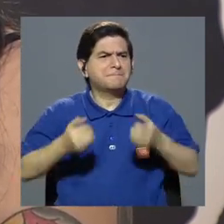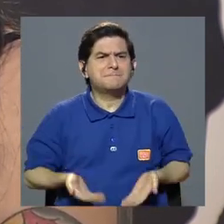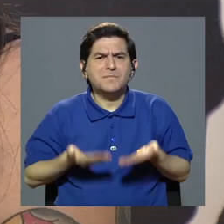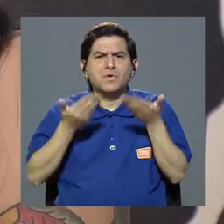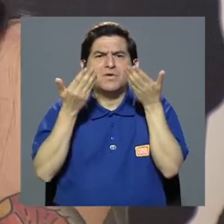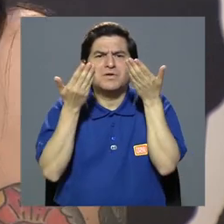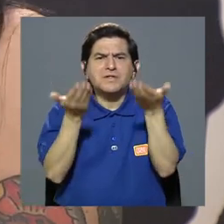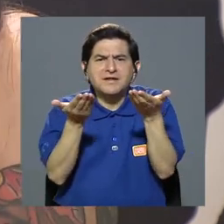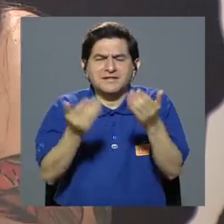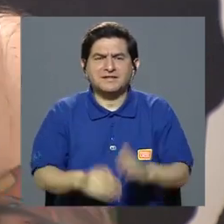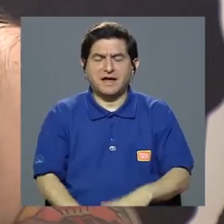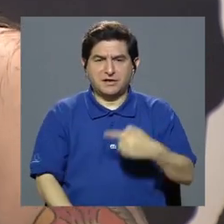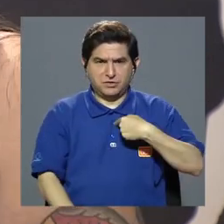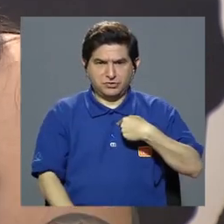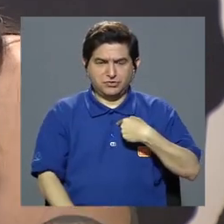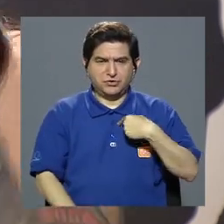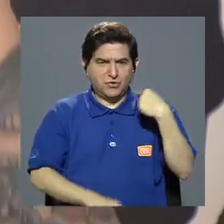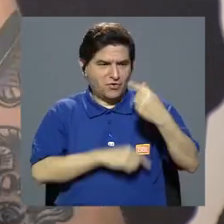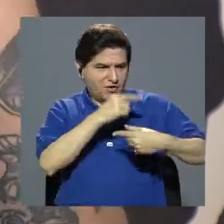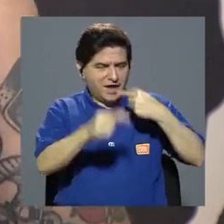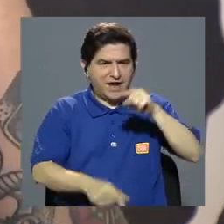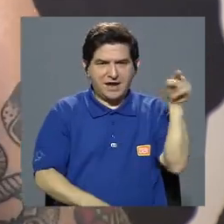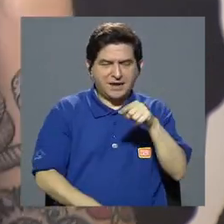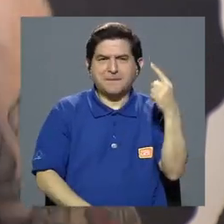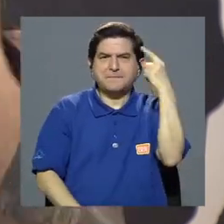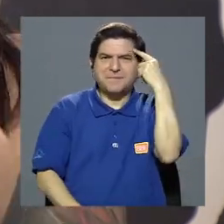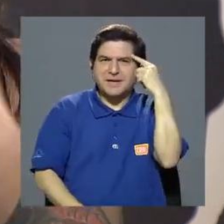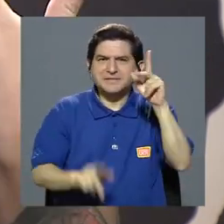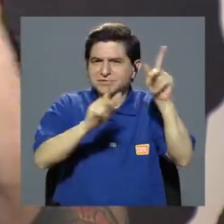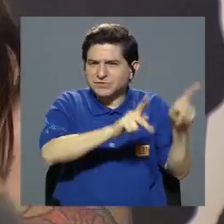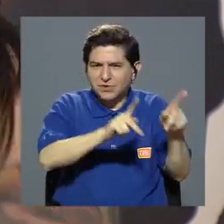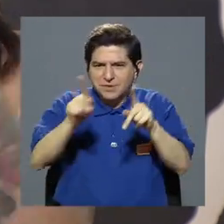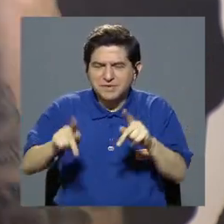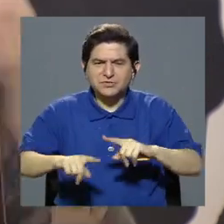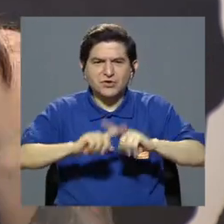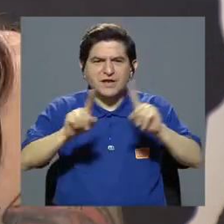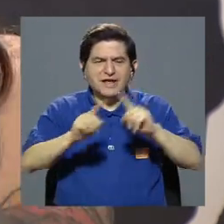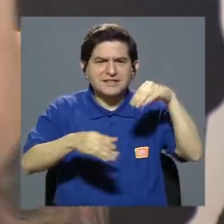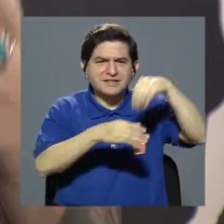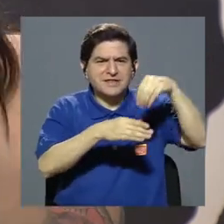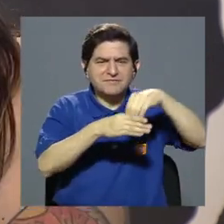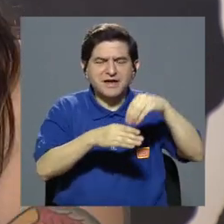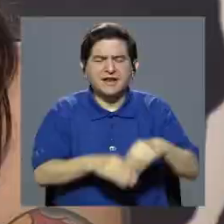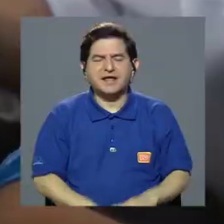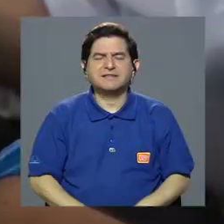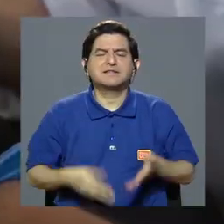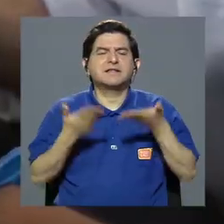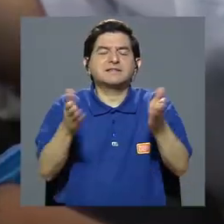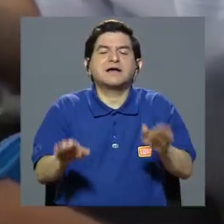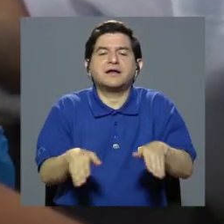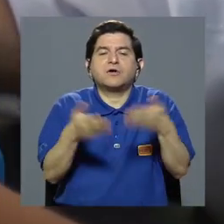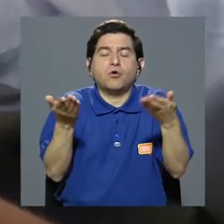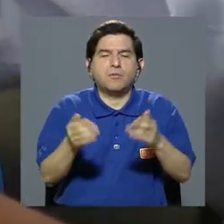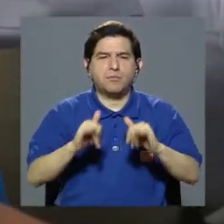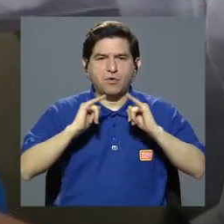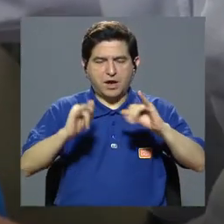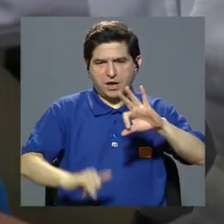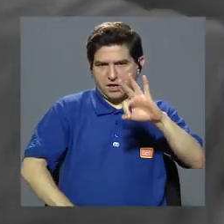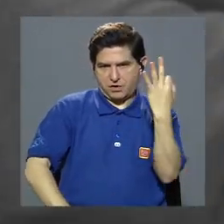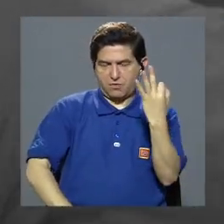ya sabía yo que estoy generación se está pienso mucho como en el público y como eres otro tipo de contenido es igual de la misma forma